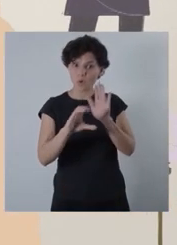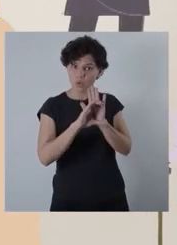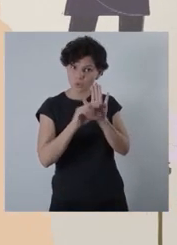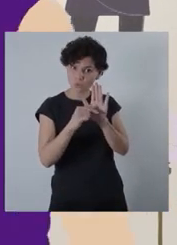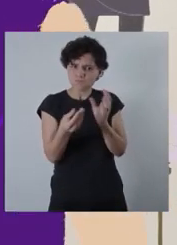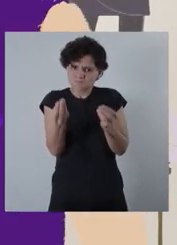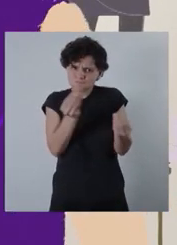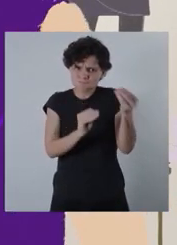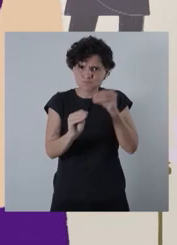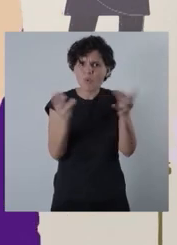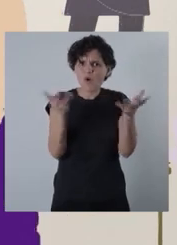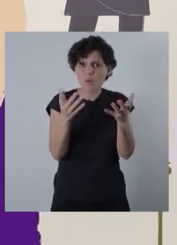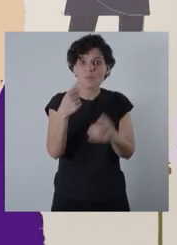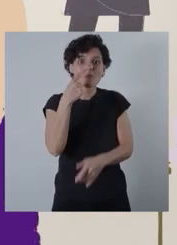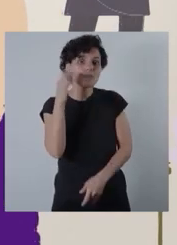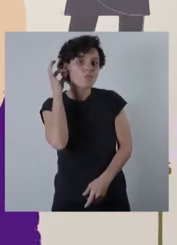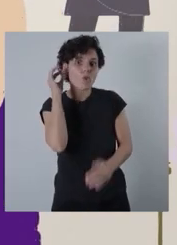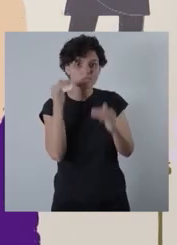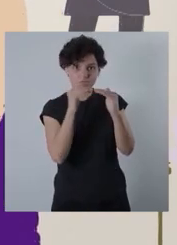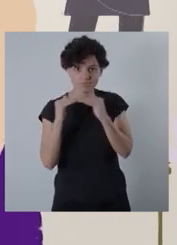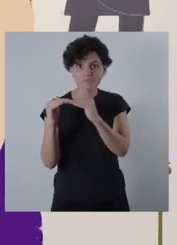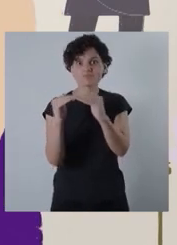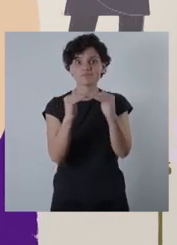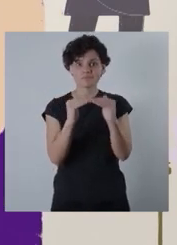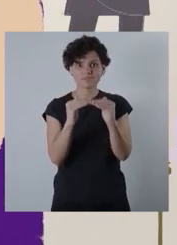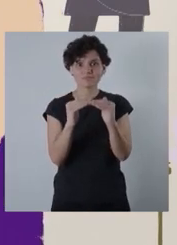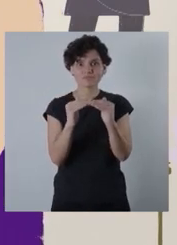Por una constitución escrita en paridad,